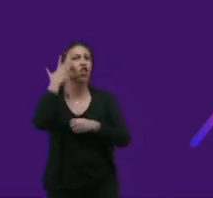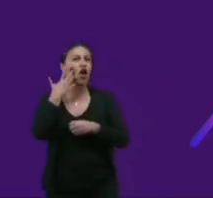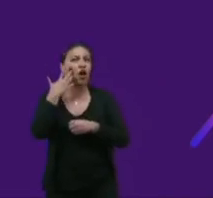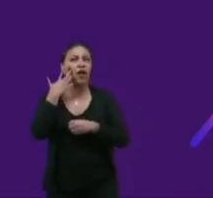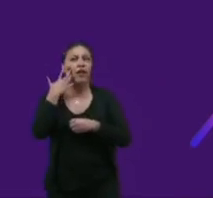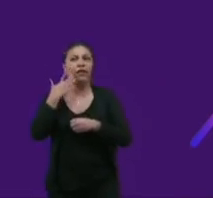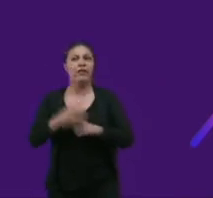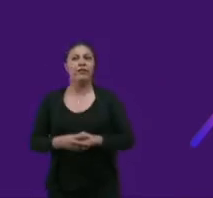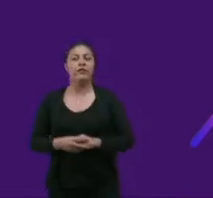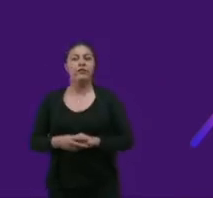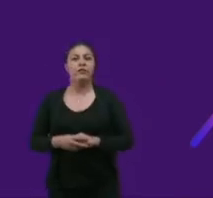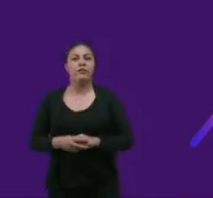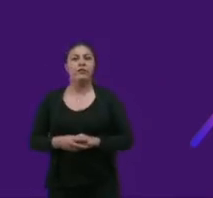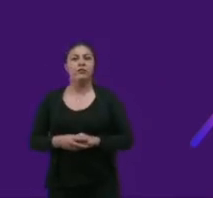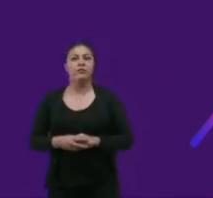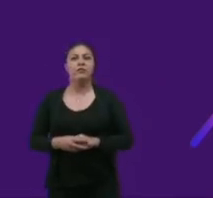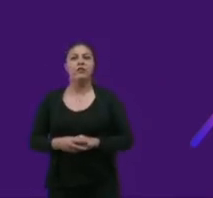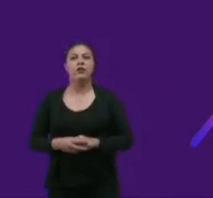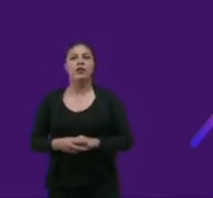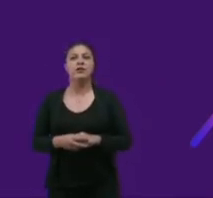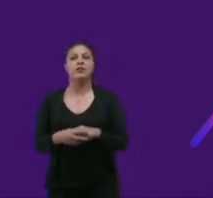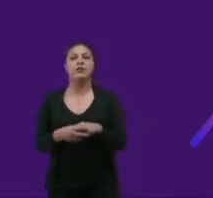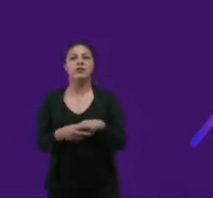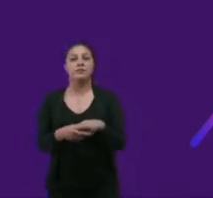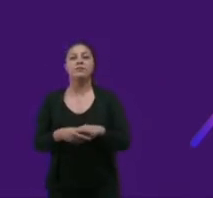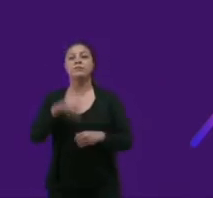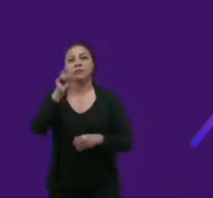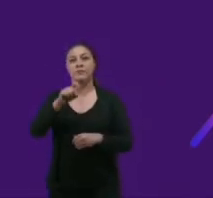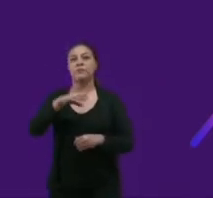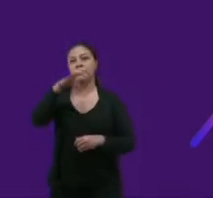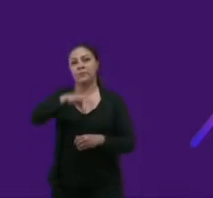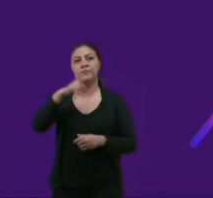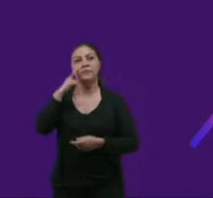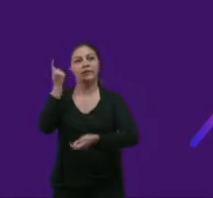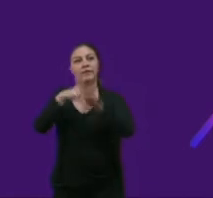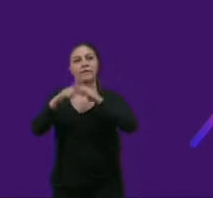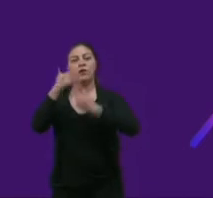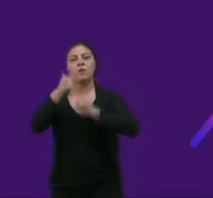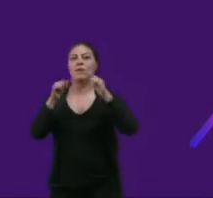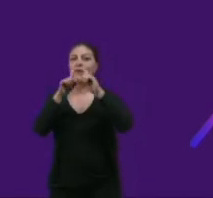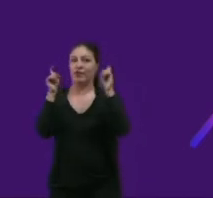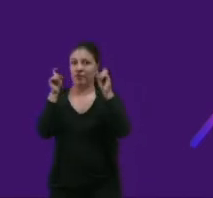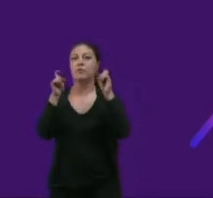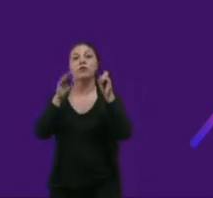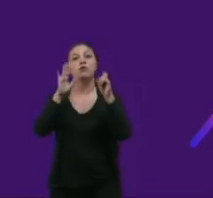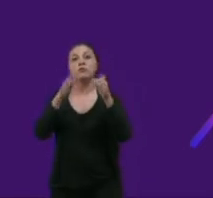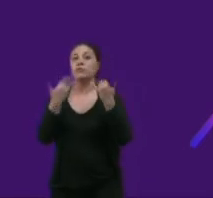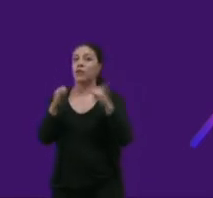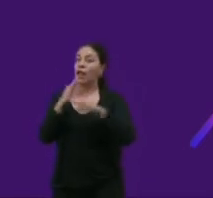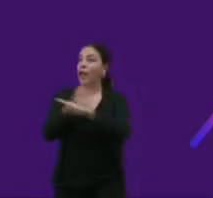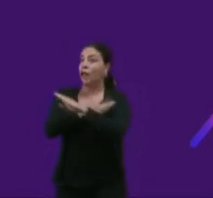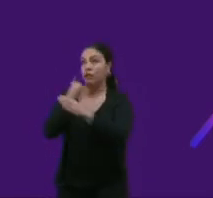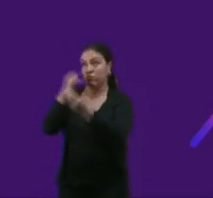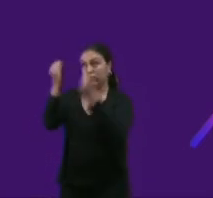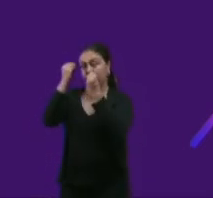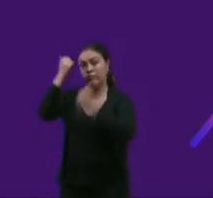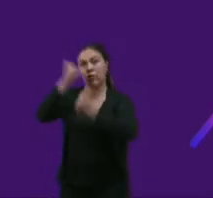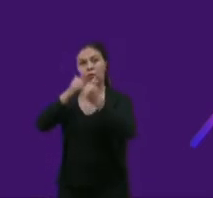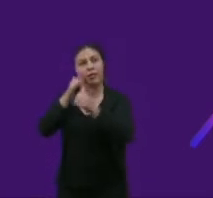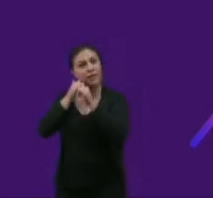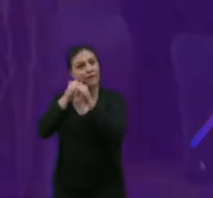y las mermas en los puntos de venta con inteligencia artificial tengo una formación en ingeniería de sistemas de conexión